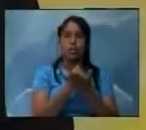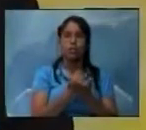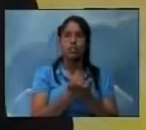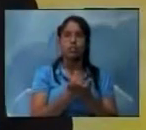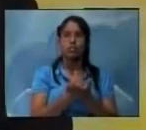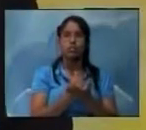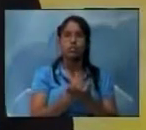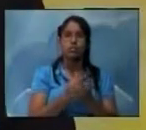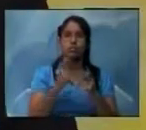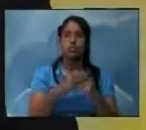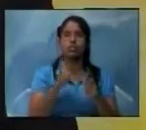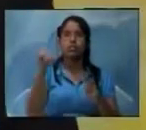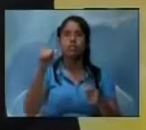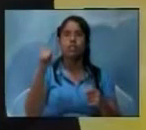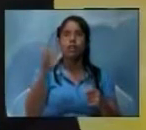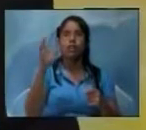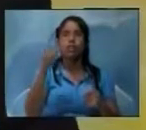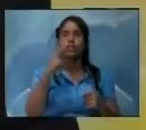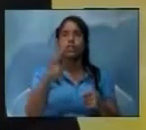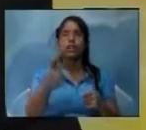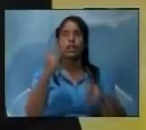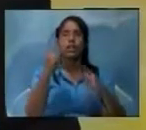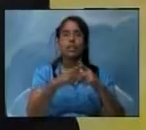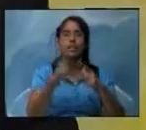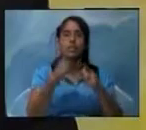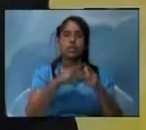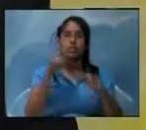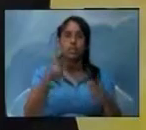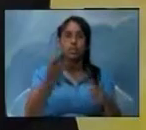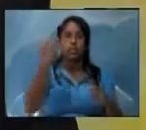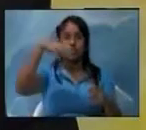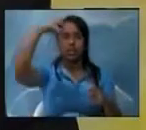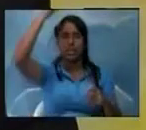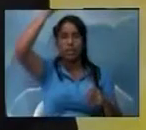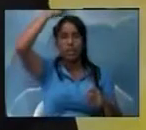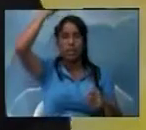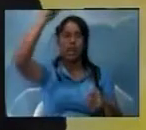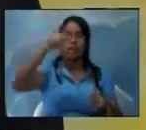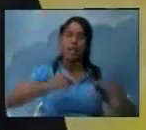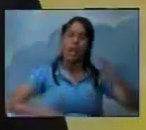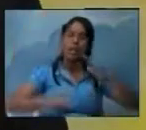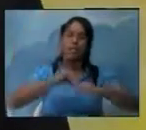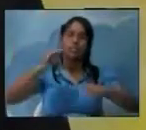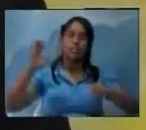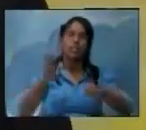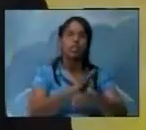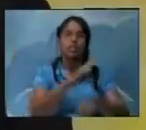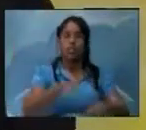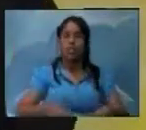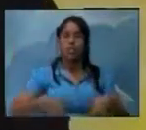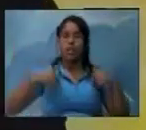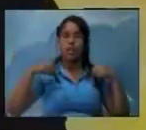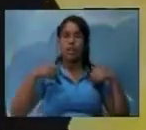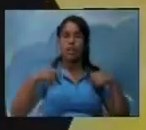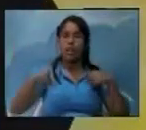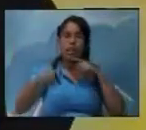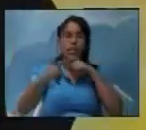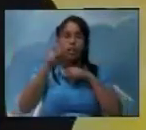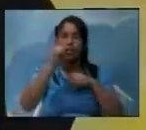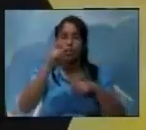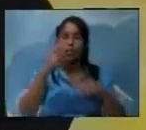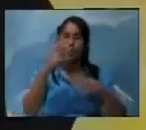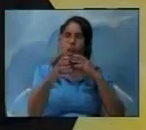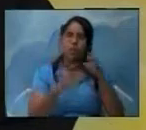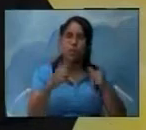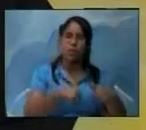Y el 19 dice, entonces Nabucodonosor se llenó de ira. Este hombre debe tener problemas en el